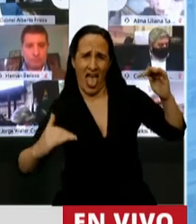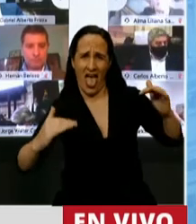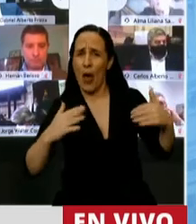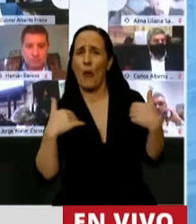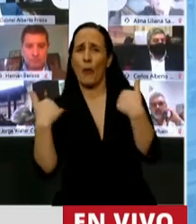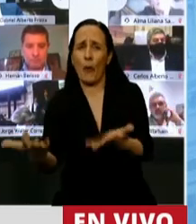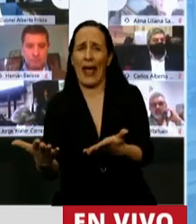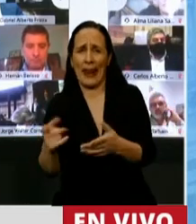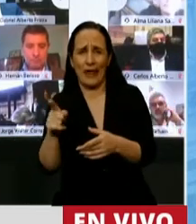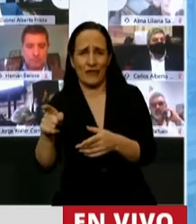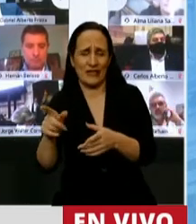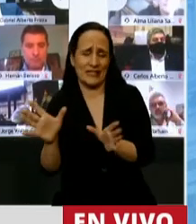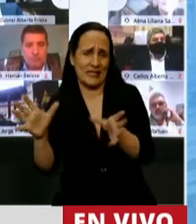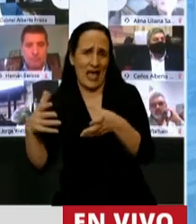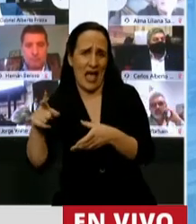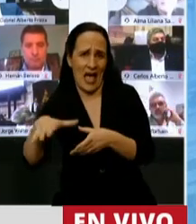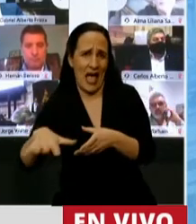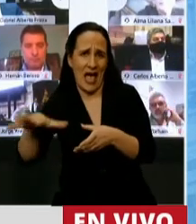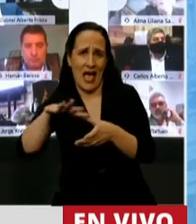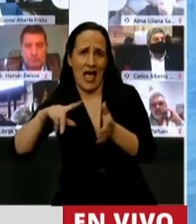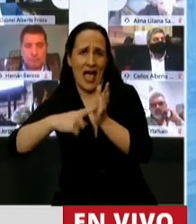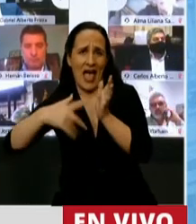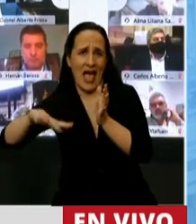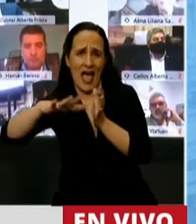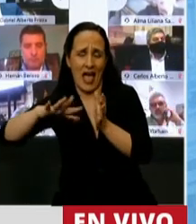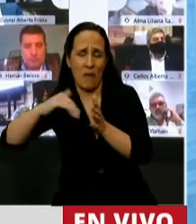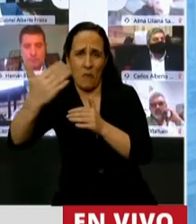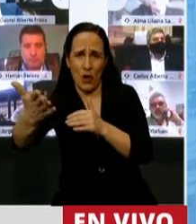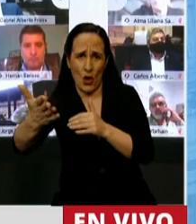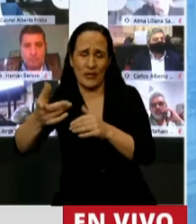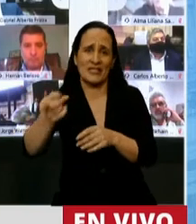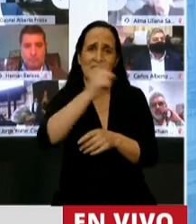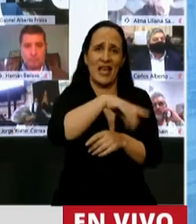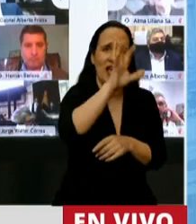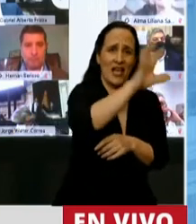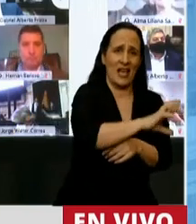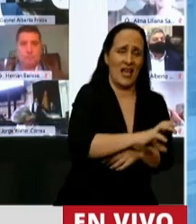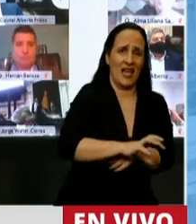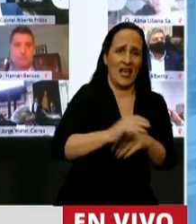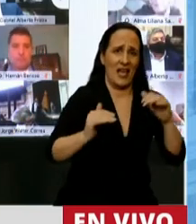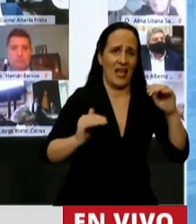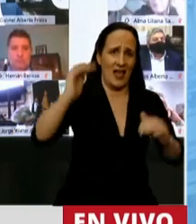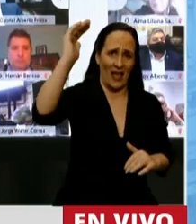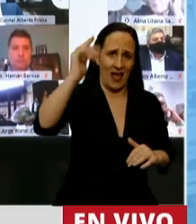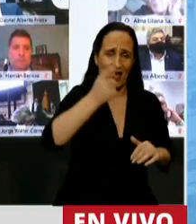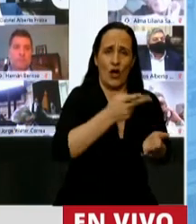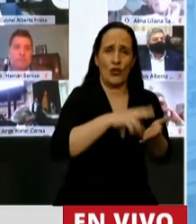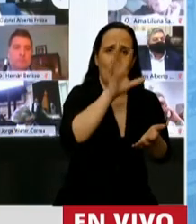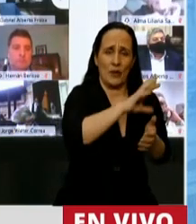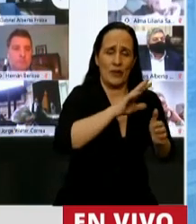claramente a una zona que es el AMBA versus lo que significa el interior que una vez más termina